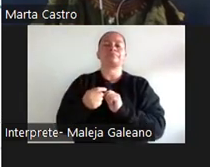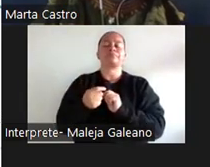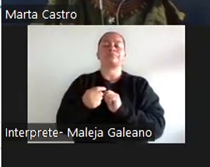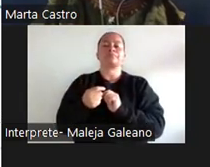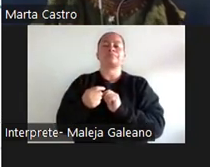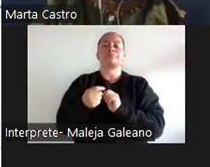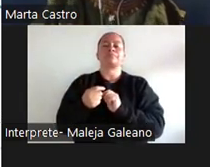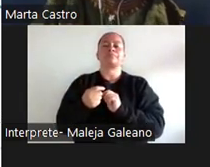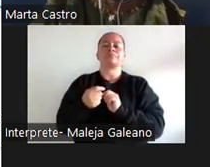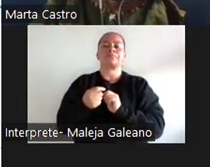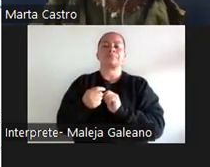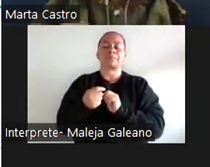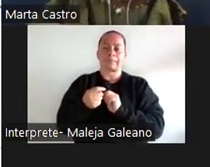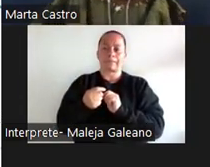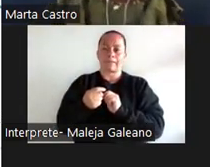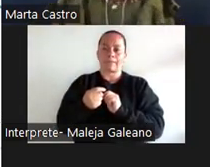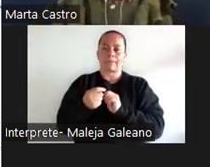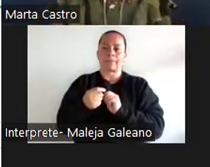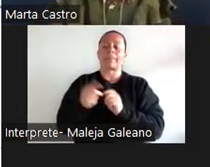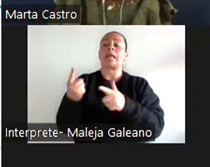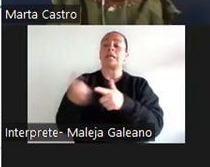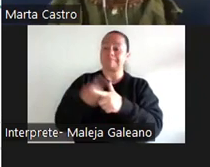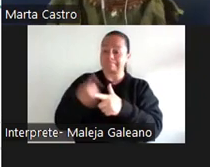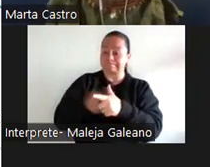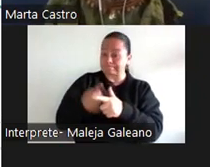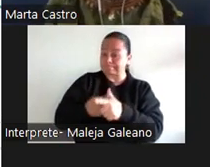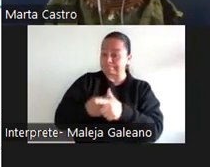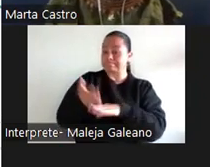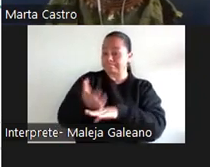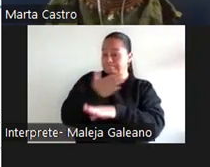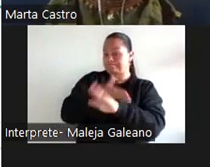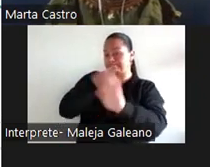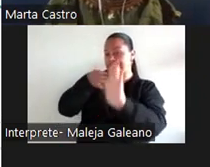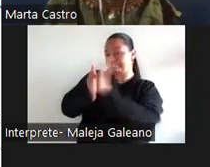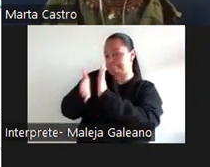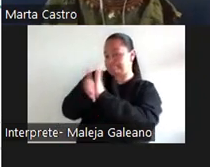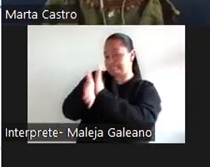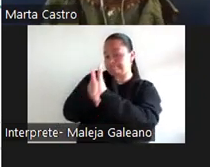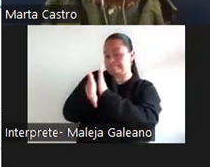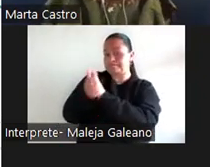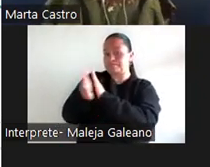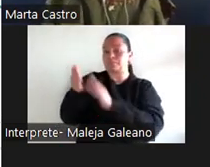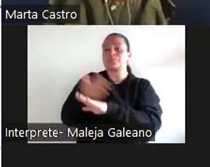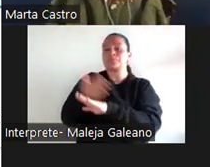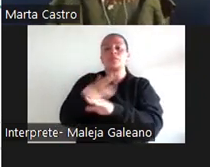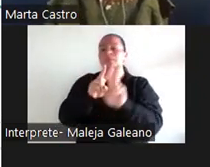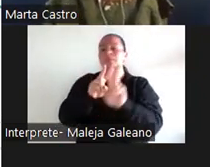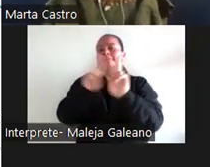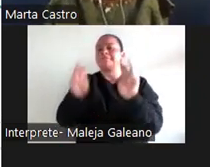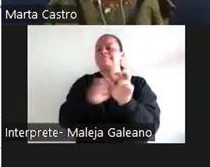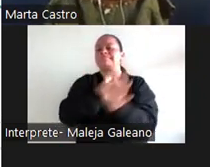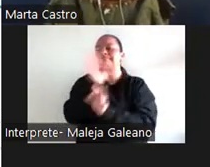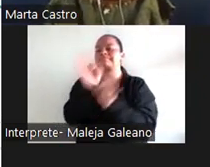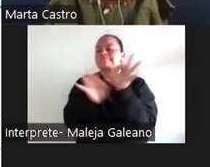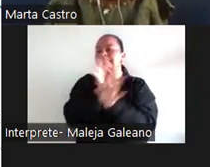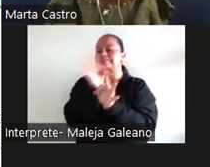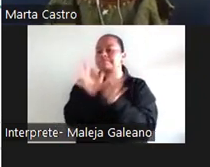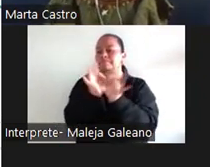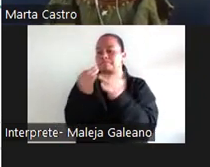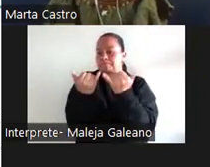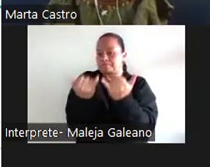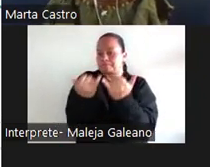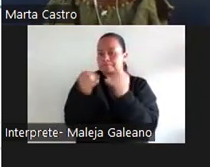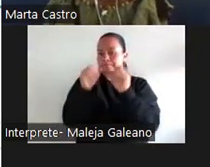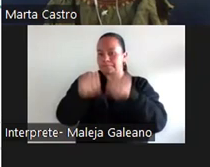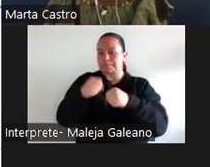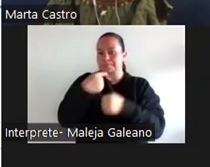favor Entonces como les decía anteriormente cuando hablamos de cuidados ya en este momento podemos